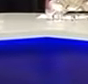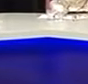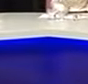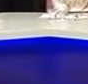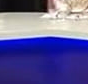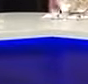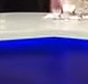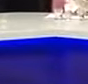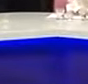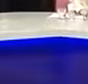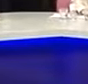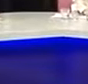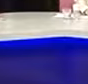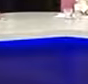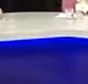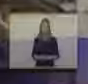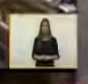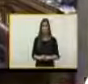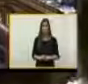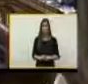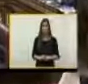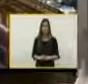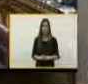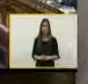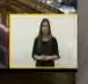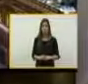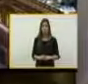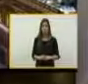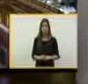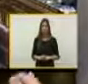de lo previsto. Es Nueva Canarias, que ha dicho que también va a votar, pues que sí, así que...